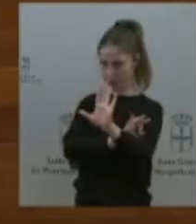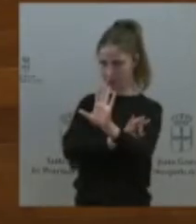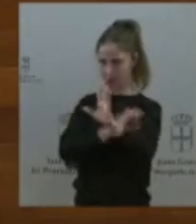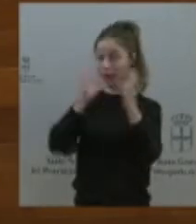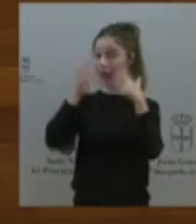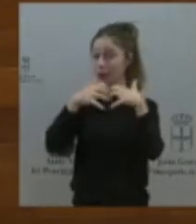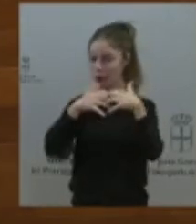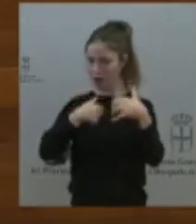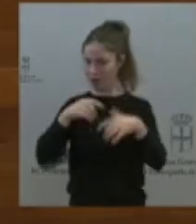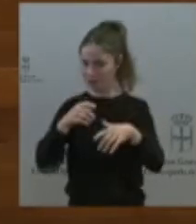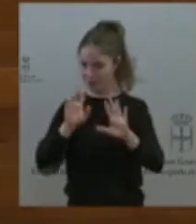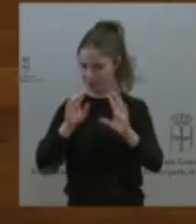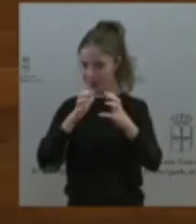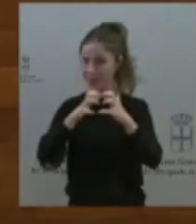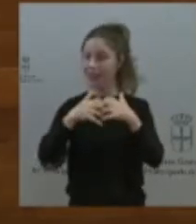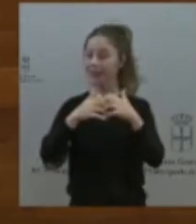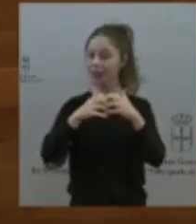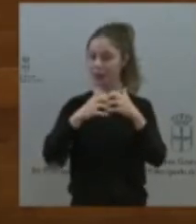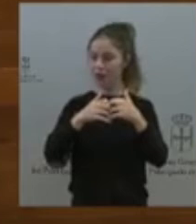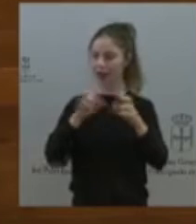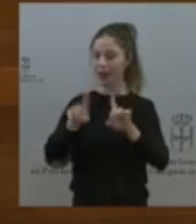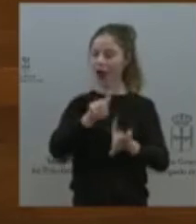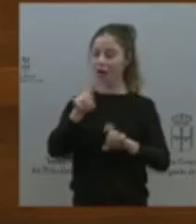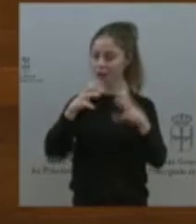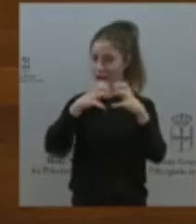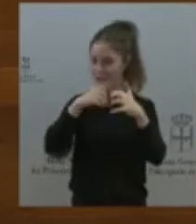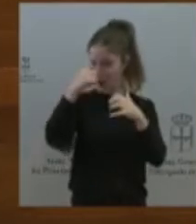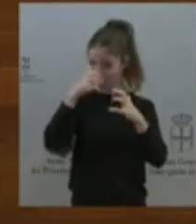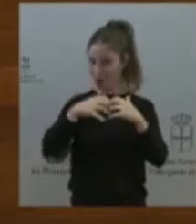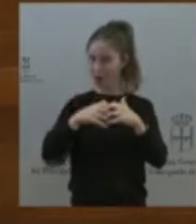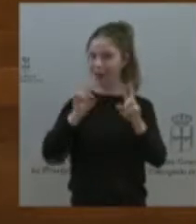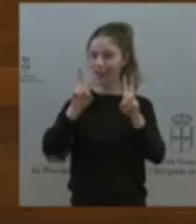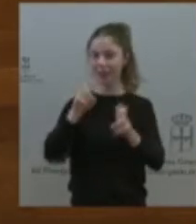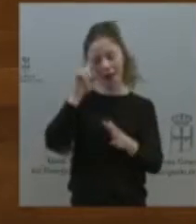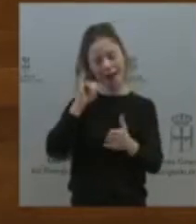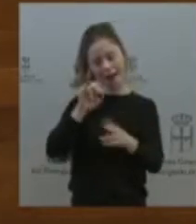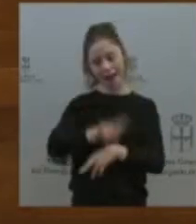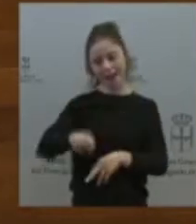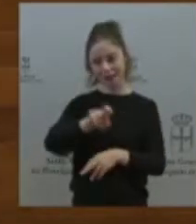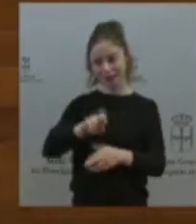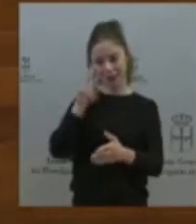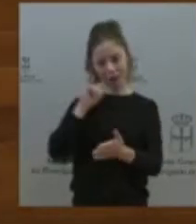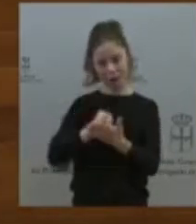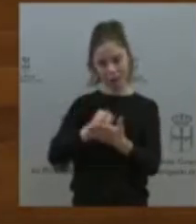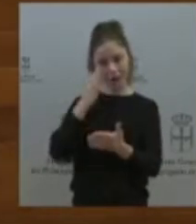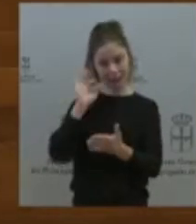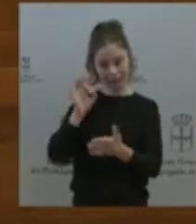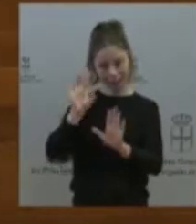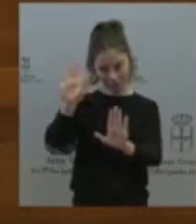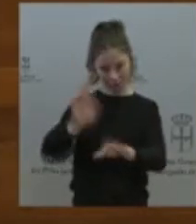Esto es la consulta de neurología para la revisión de las pruebas. 31 de marzo de 2022. Esta es la 31 de marzo de 2022.